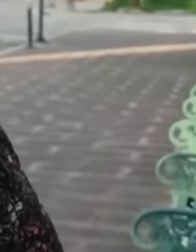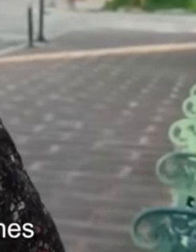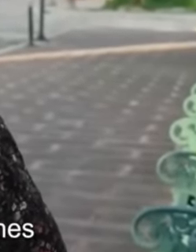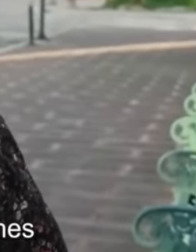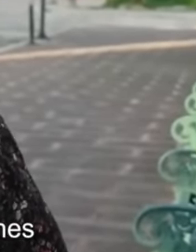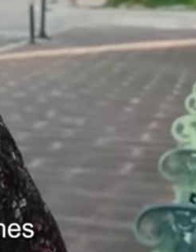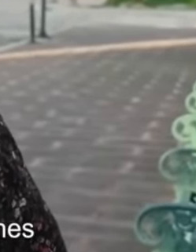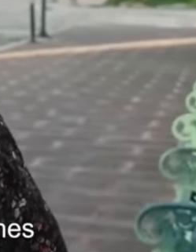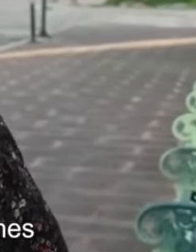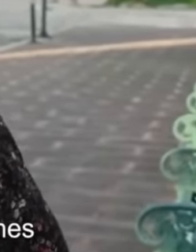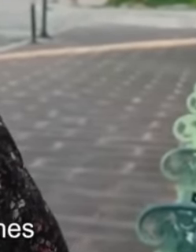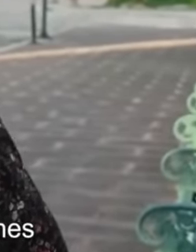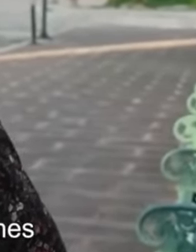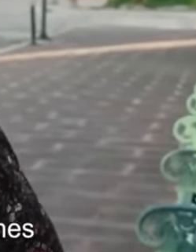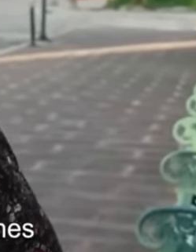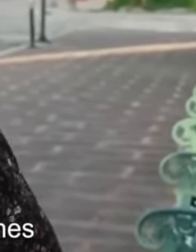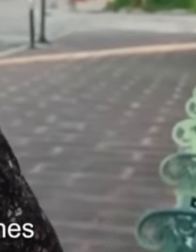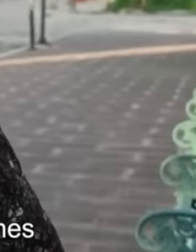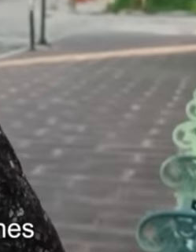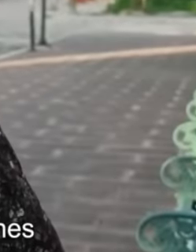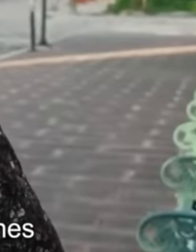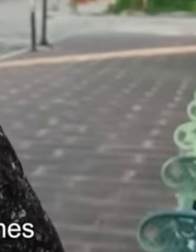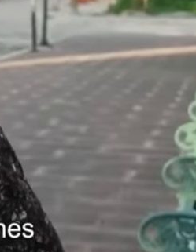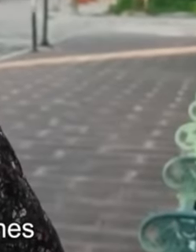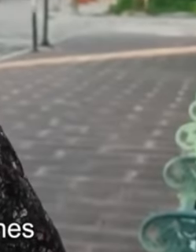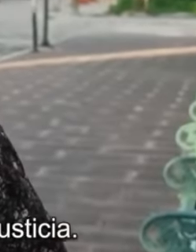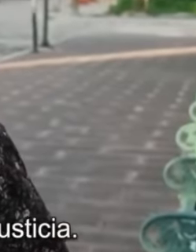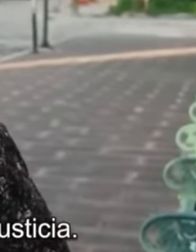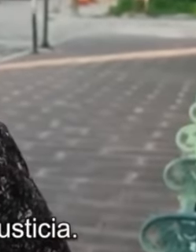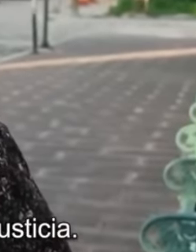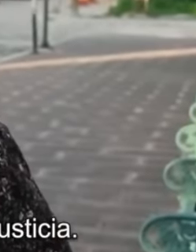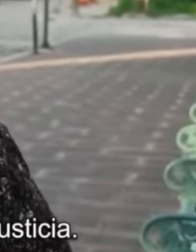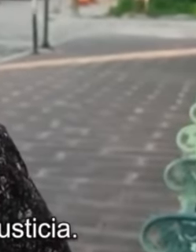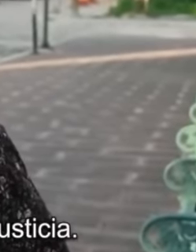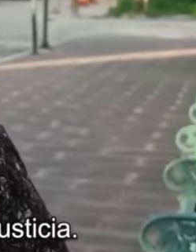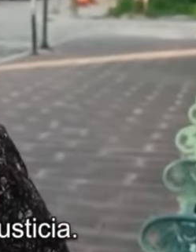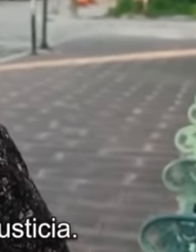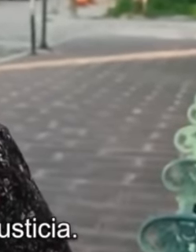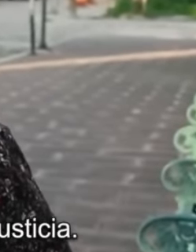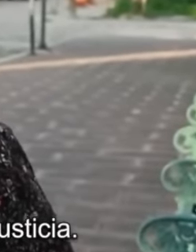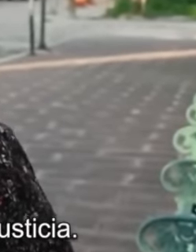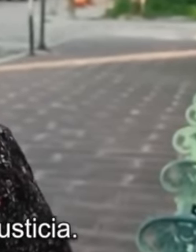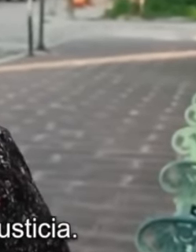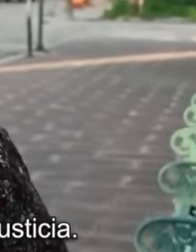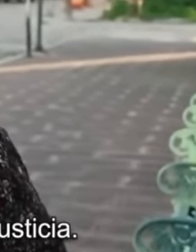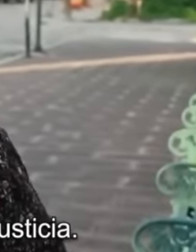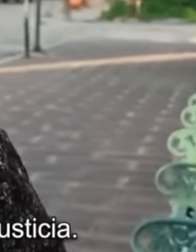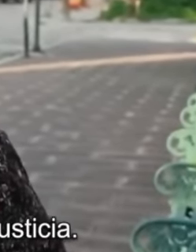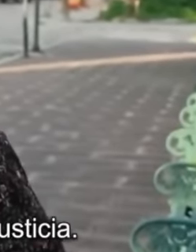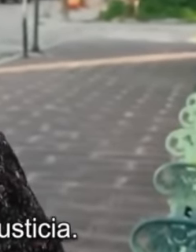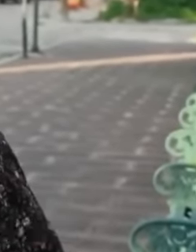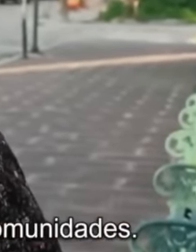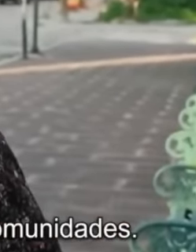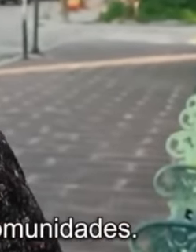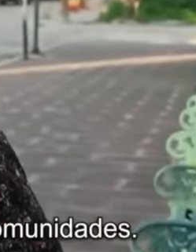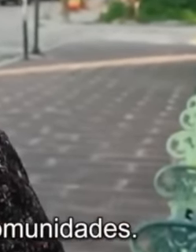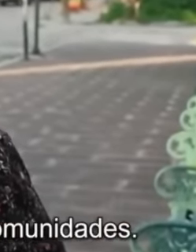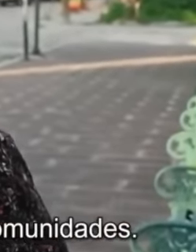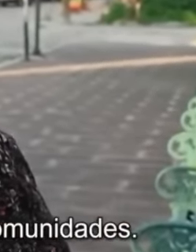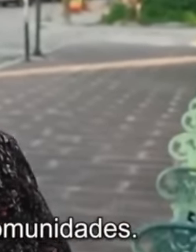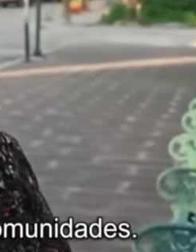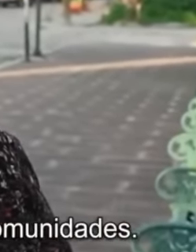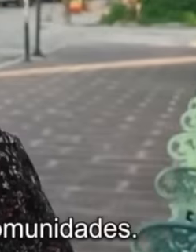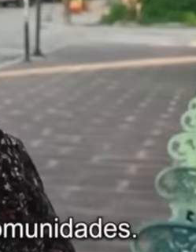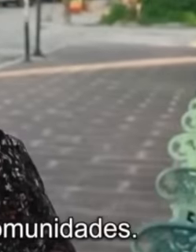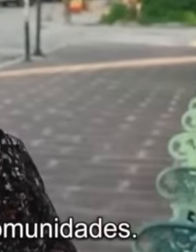presa. Este trabajo conjunto significó muchas acciones para el cumplimiento de los 15 puntos del Plan de Justicia.